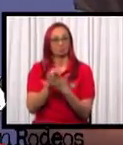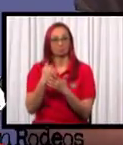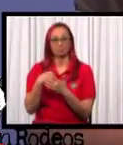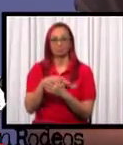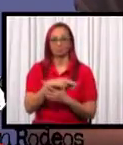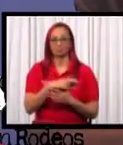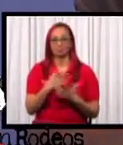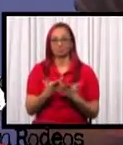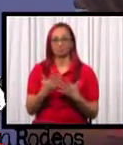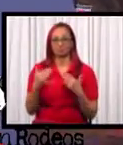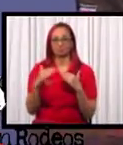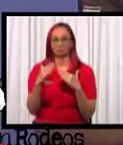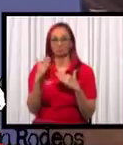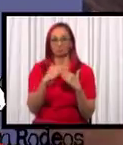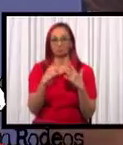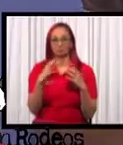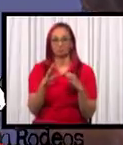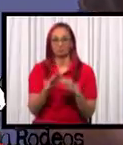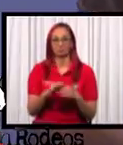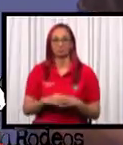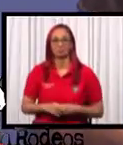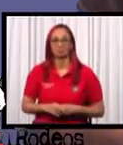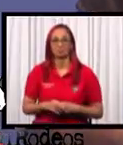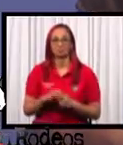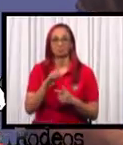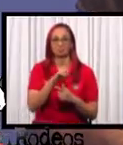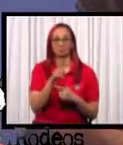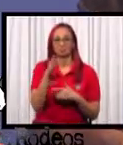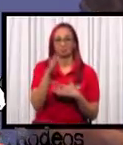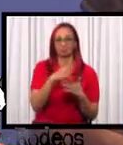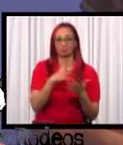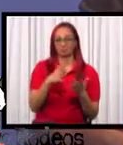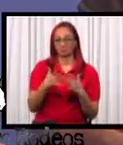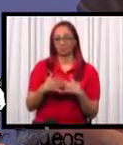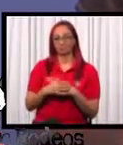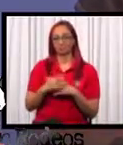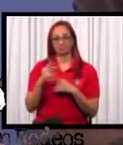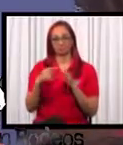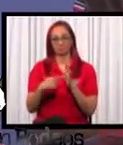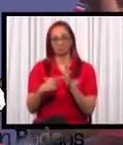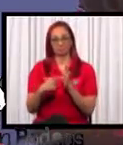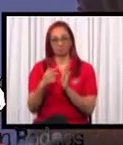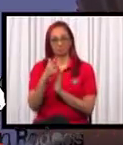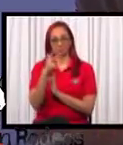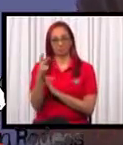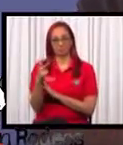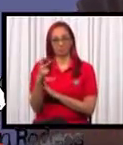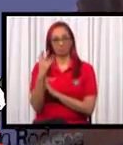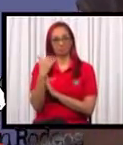empatar algo aquí, que es algo que lo vamos a mostrar ahorita en pantalla. ¿Por qué estamos